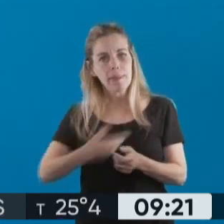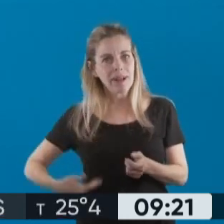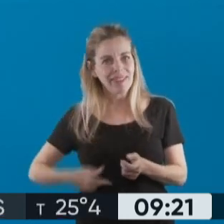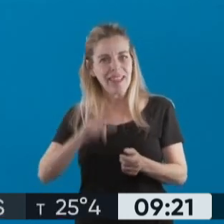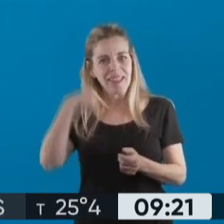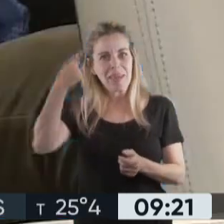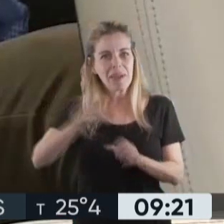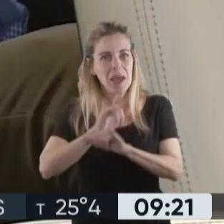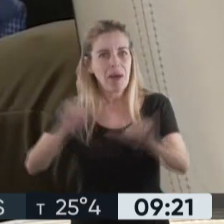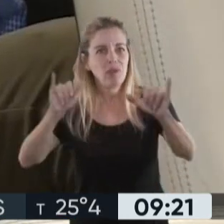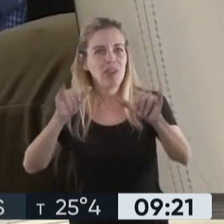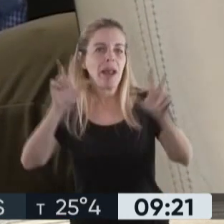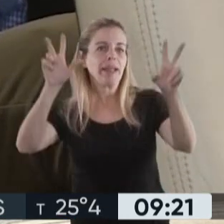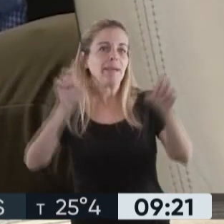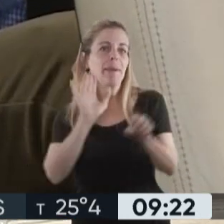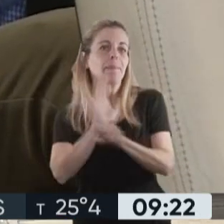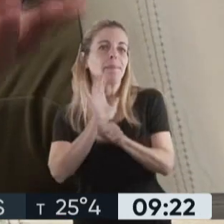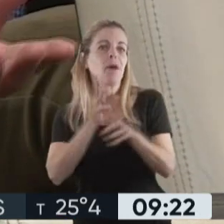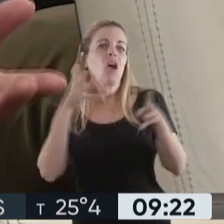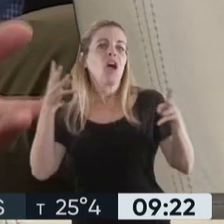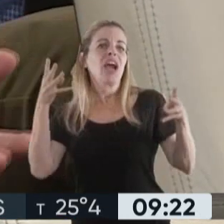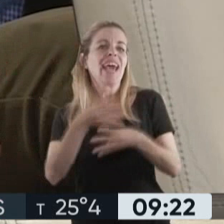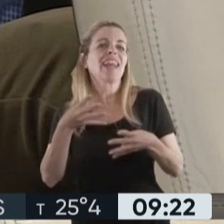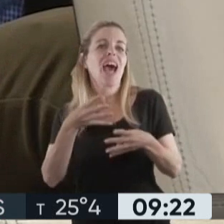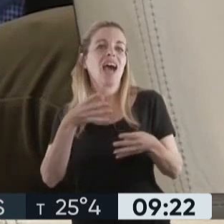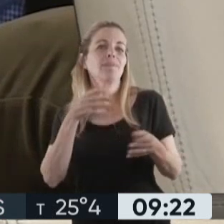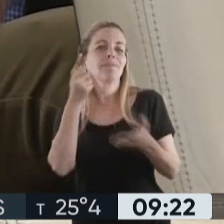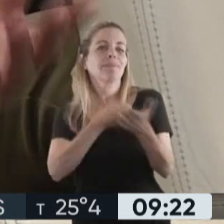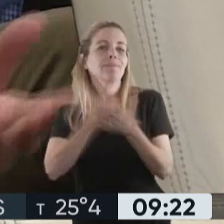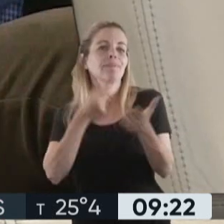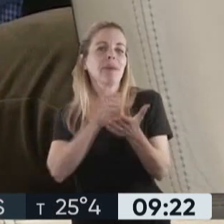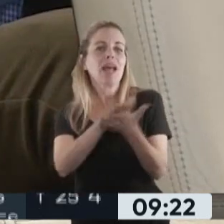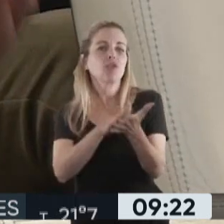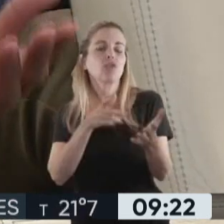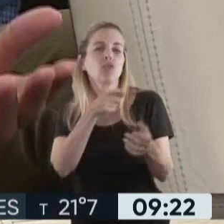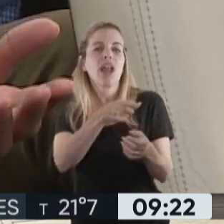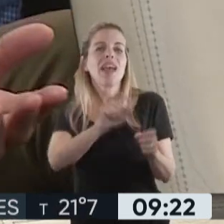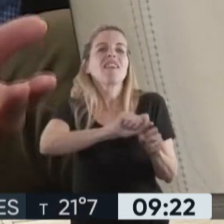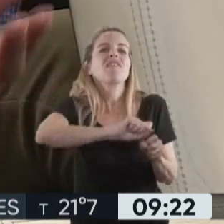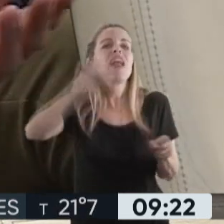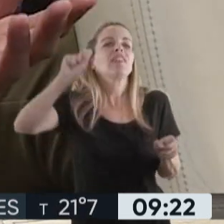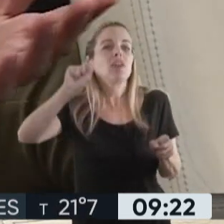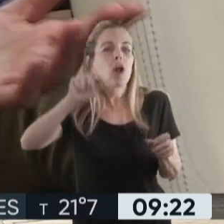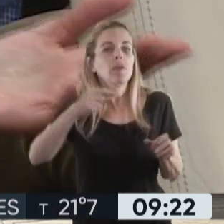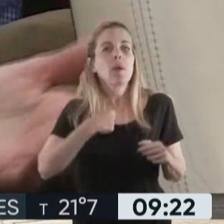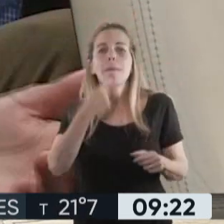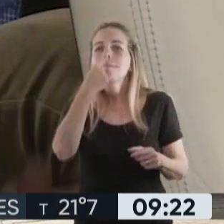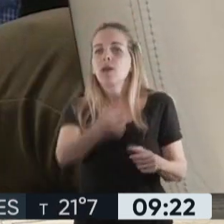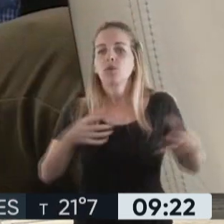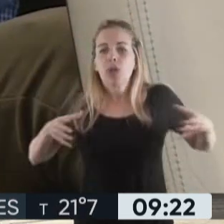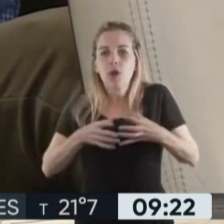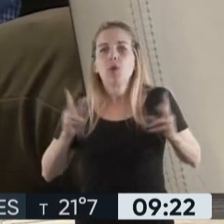anunciar mañana el presidente, ¿cuenta con el apoyo del kirchnerismo en las medidas, en el plan económico que va a